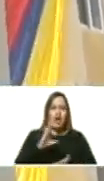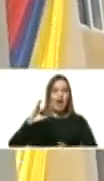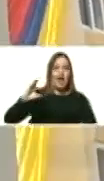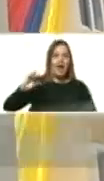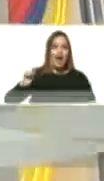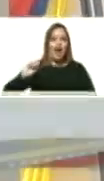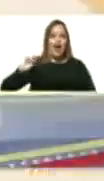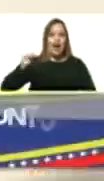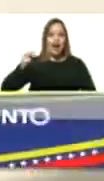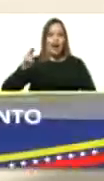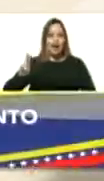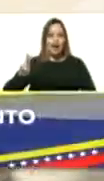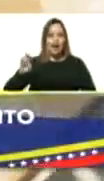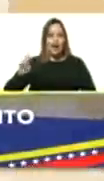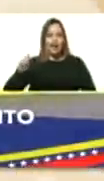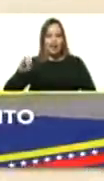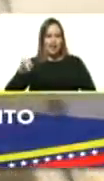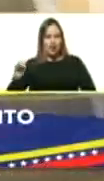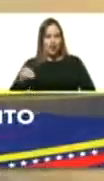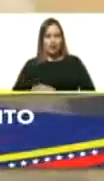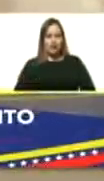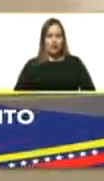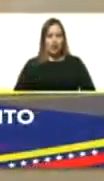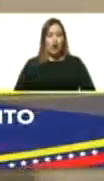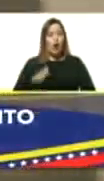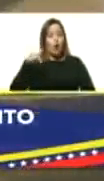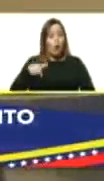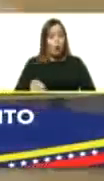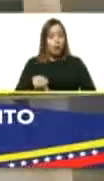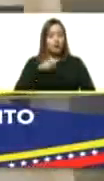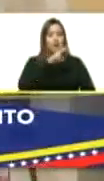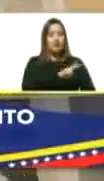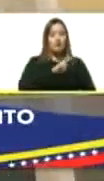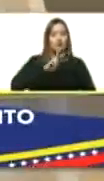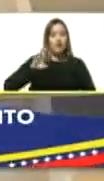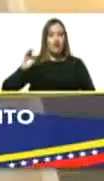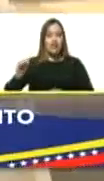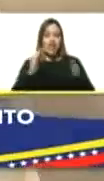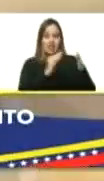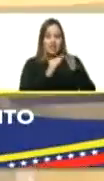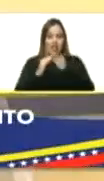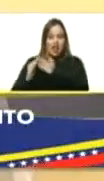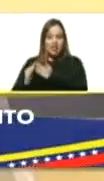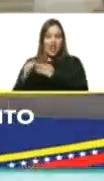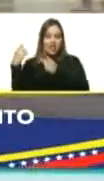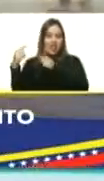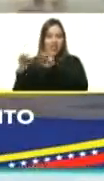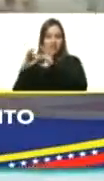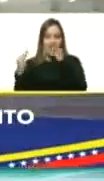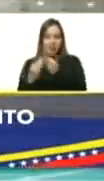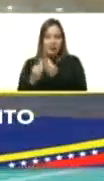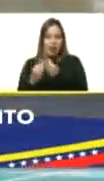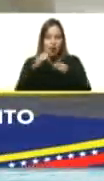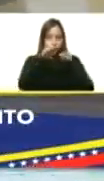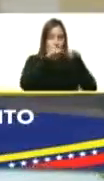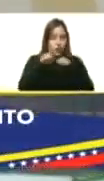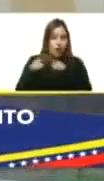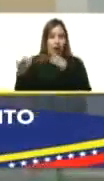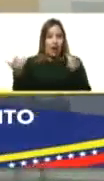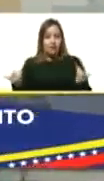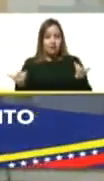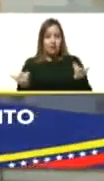al día de hoy, presidente Nicolás Maduro, son 220 viviendas multifamiliares que estamos ya hoy